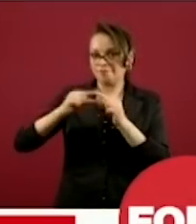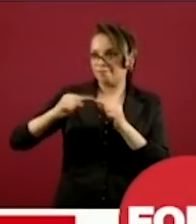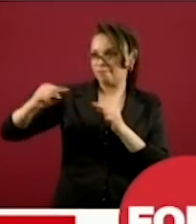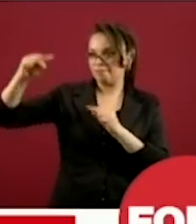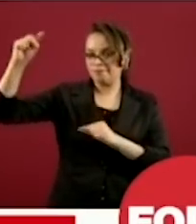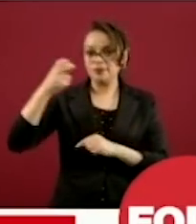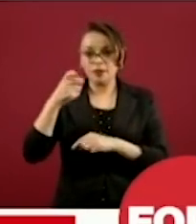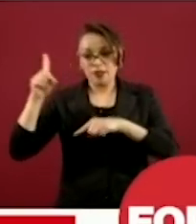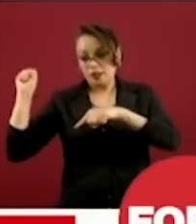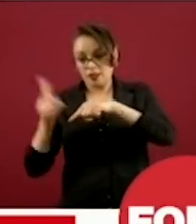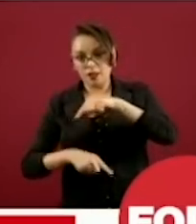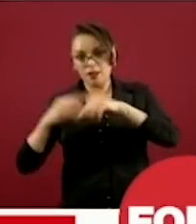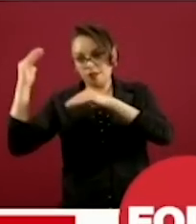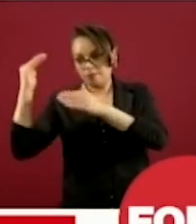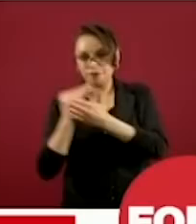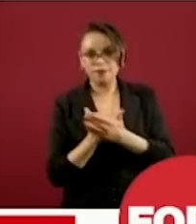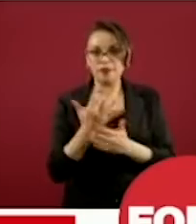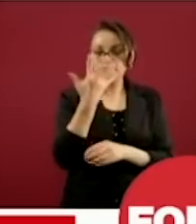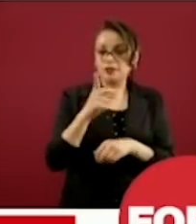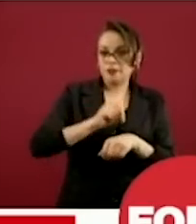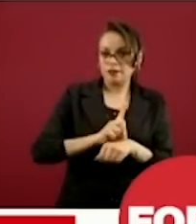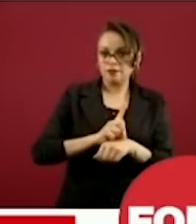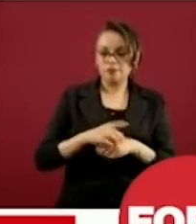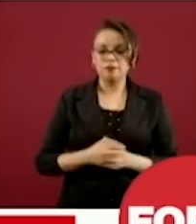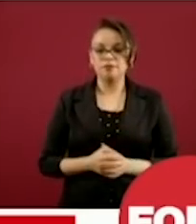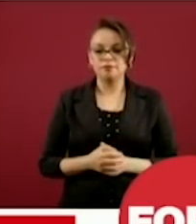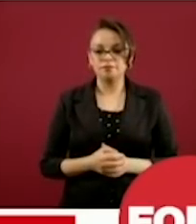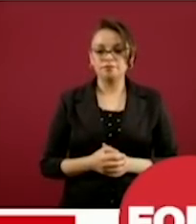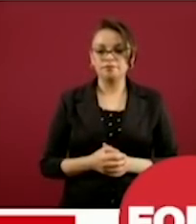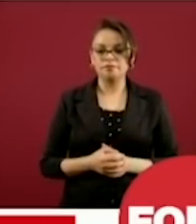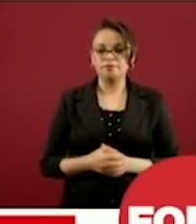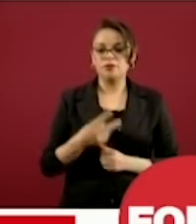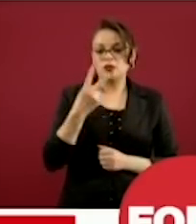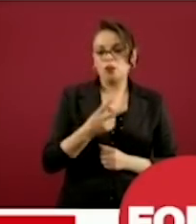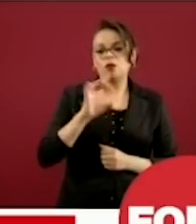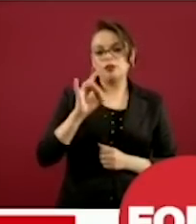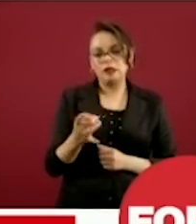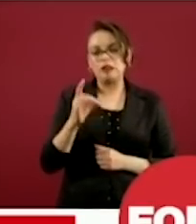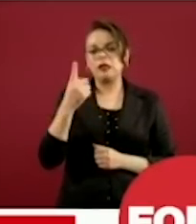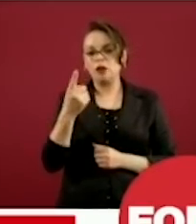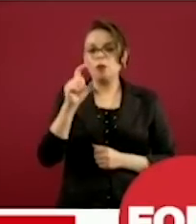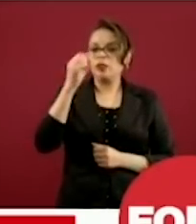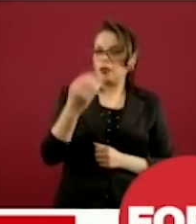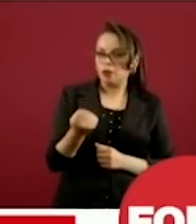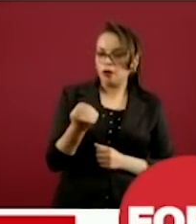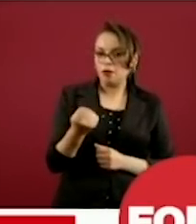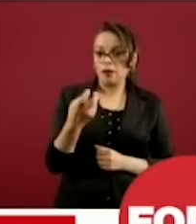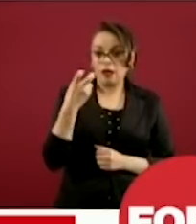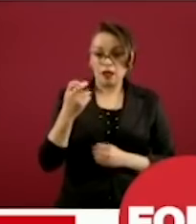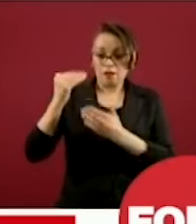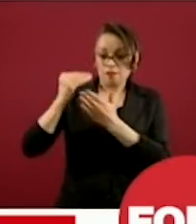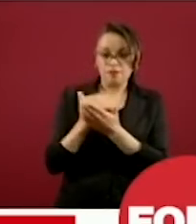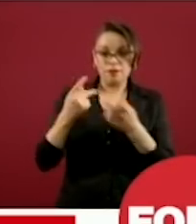esos 5 días, estamos hablando del 2, el 1, el 31, el 30, el 29, porque esta disminución de